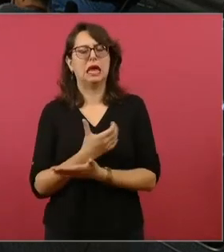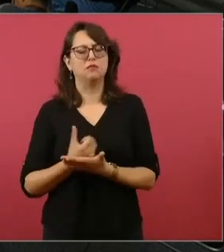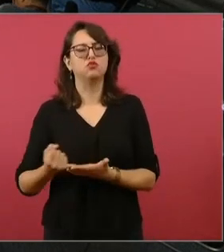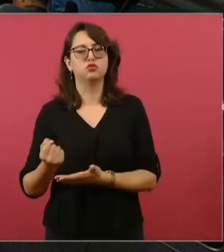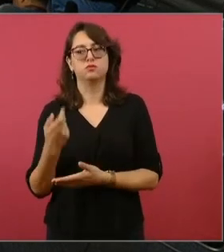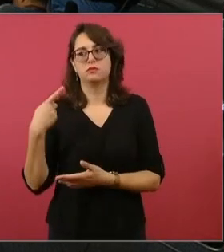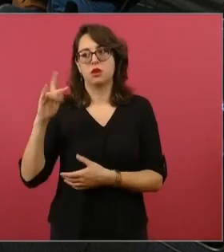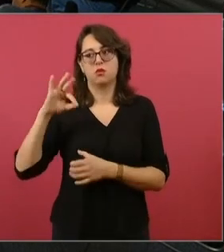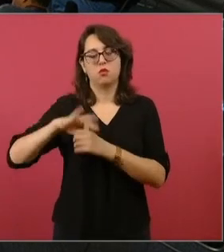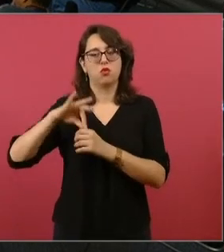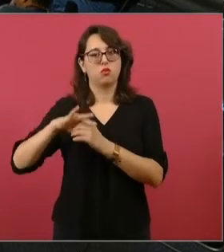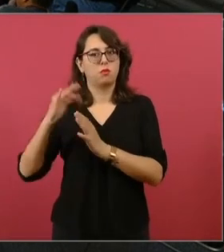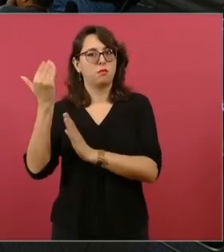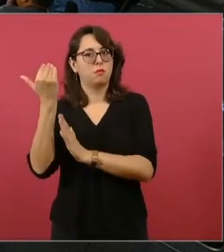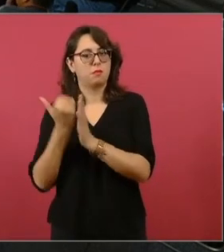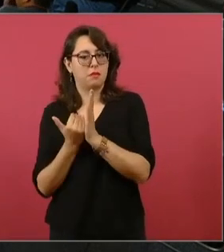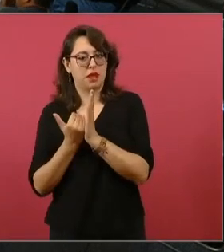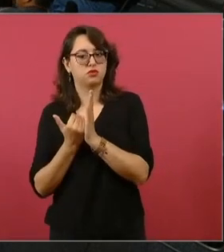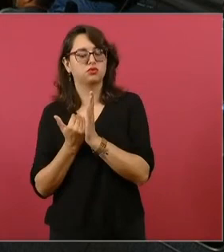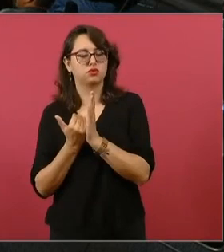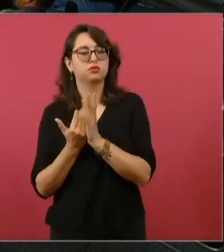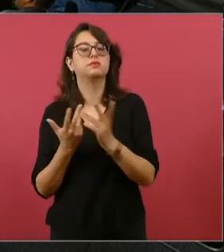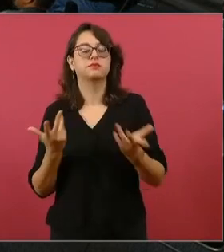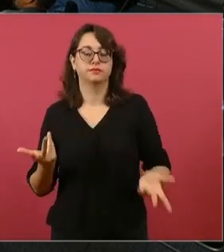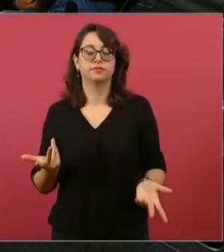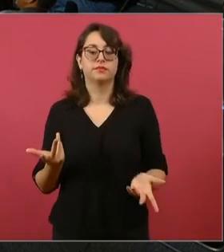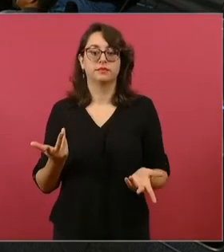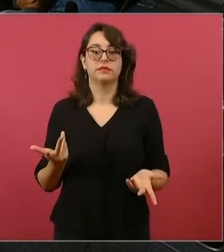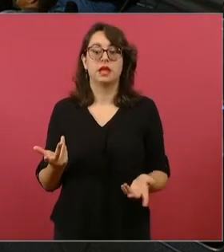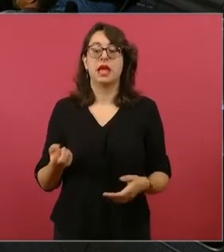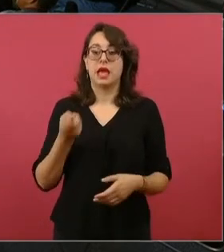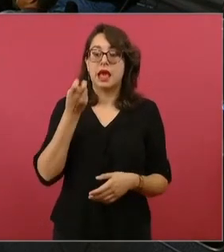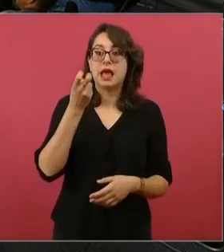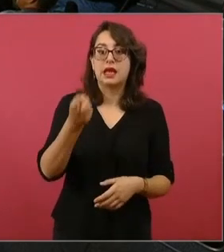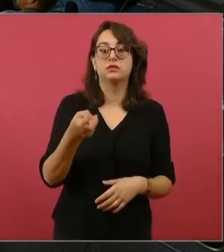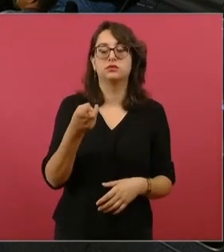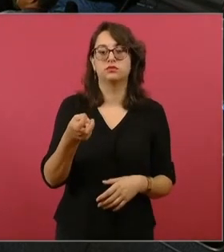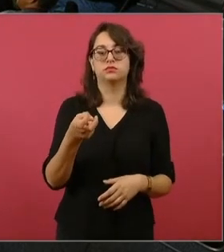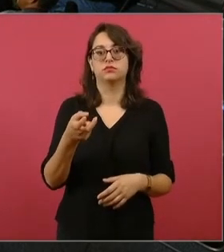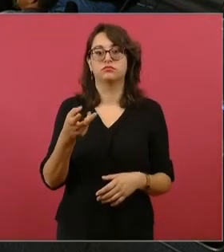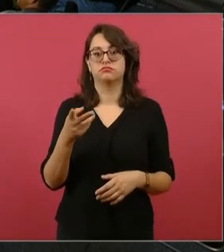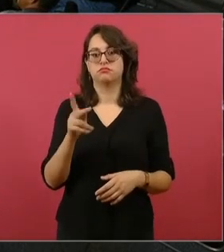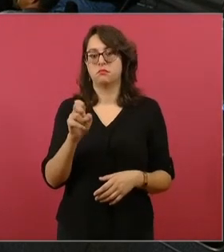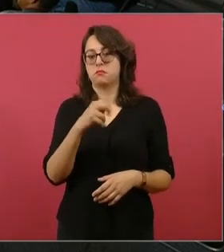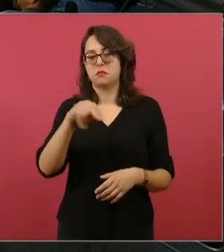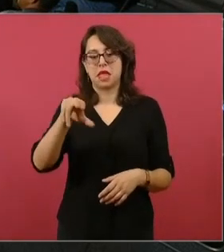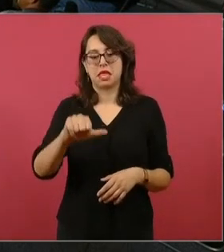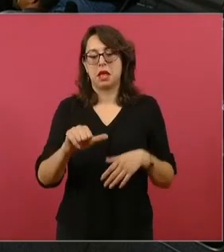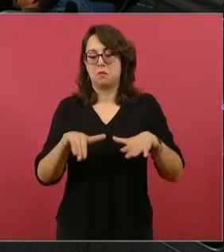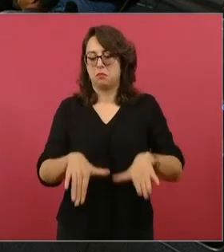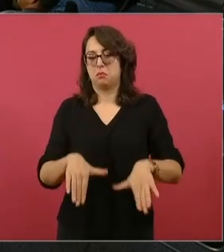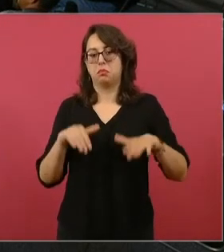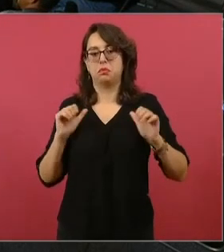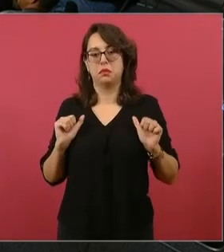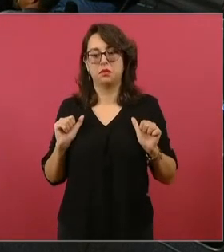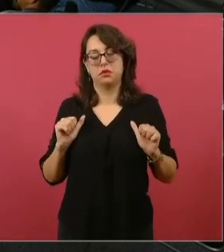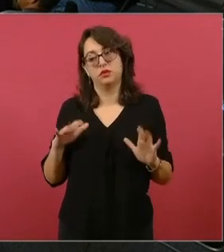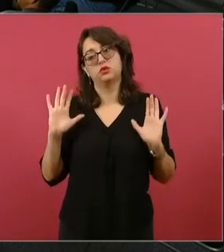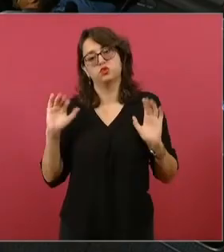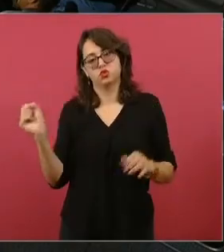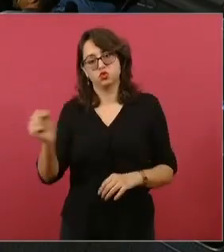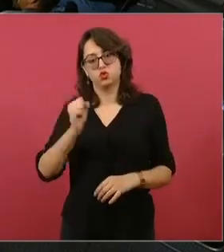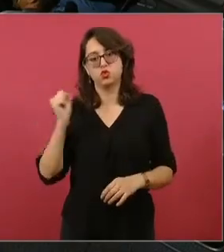porque Fox utilizó Los Pinos como casa de campaña y los secretarios